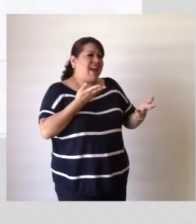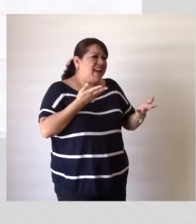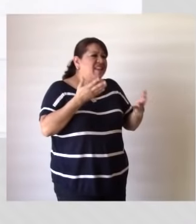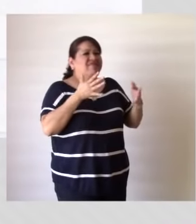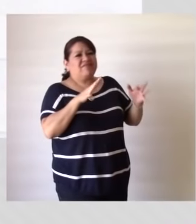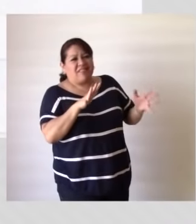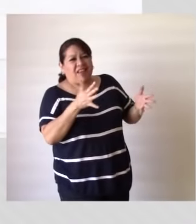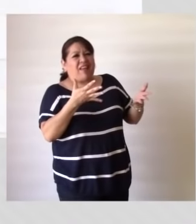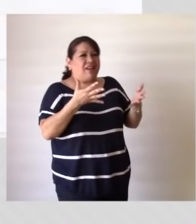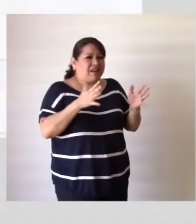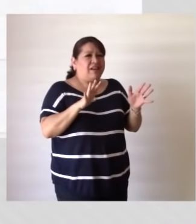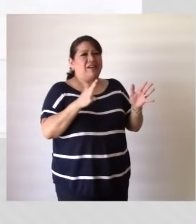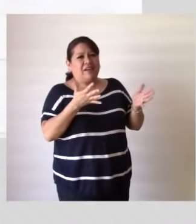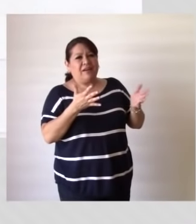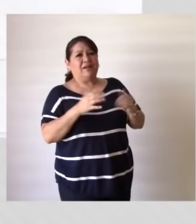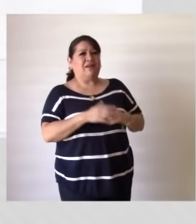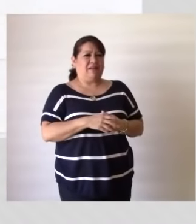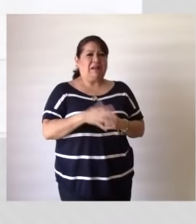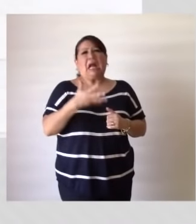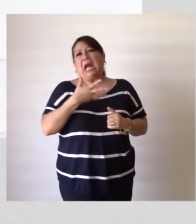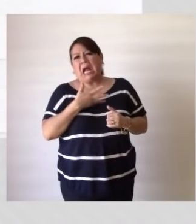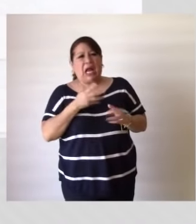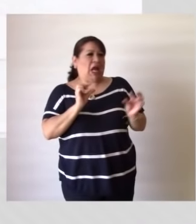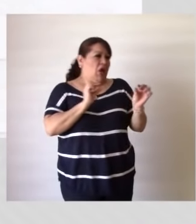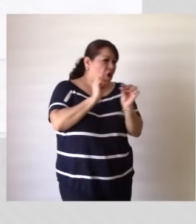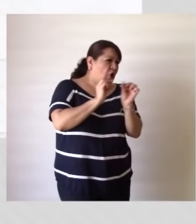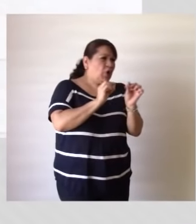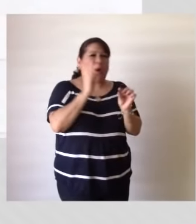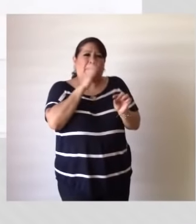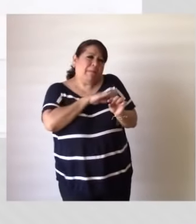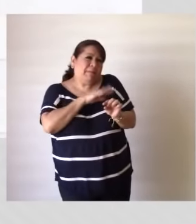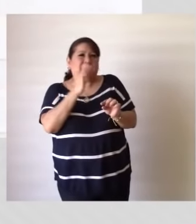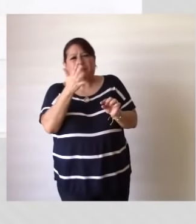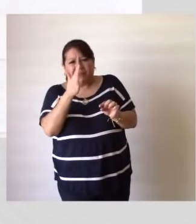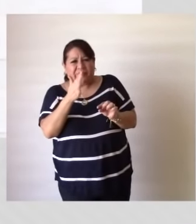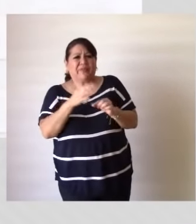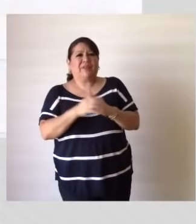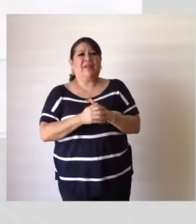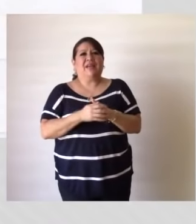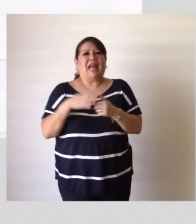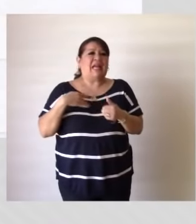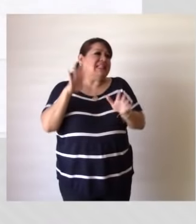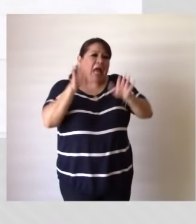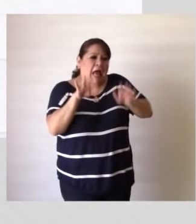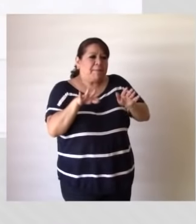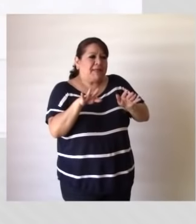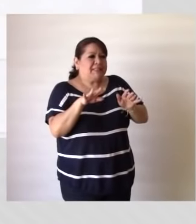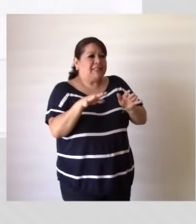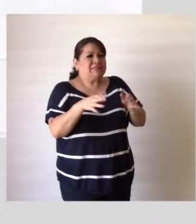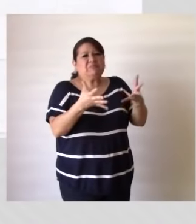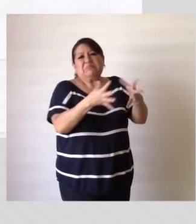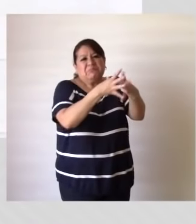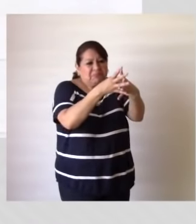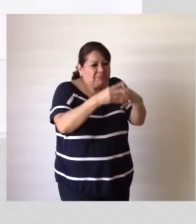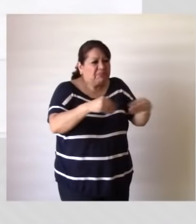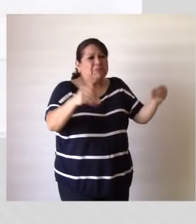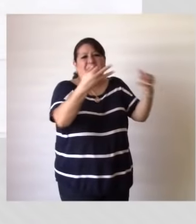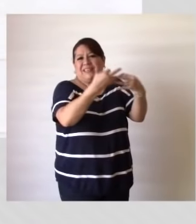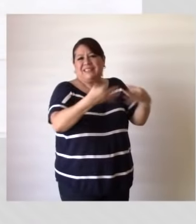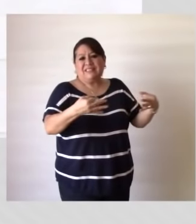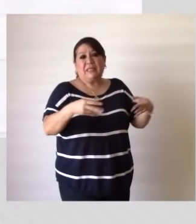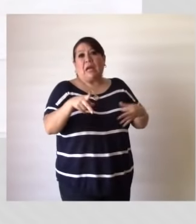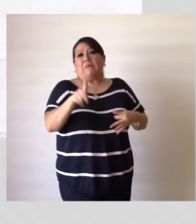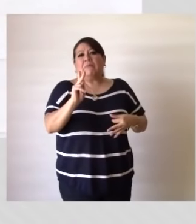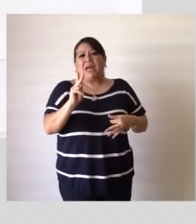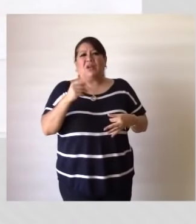sus detallitos por ahí de repente es muy seca pero mira hay te esfuérzate